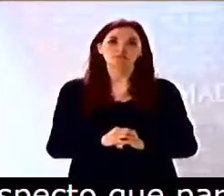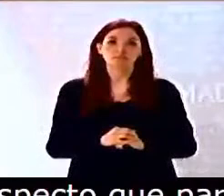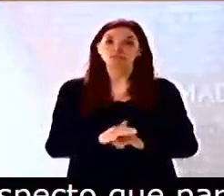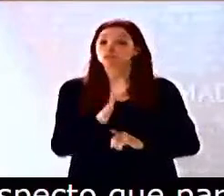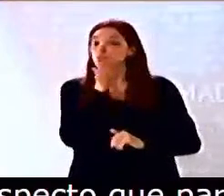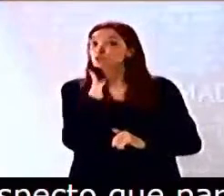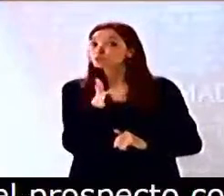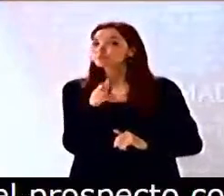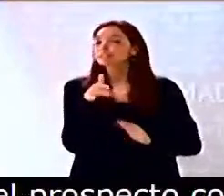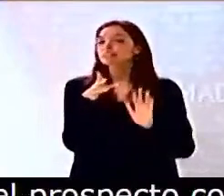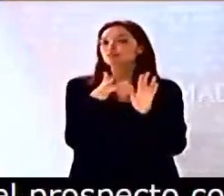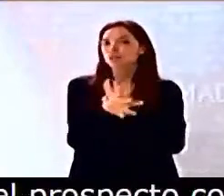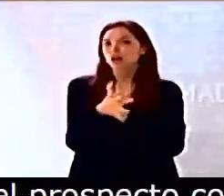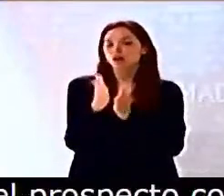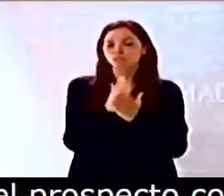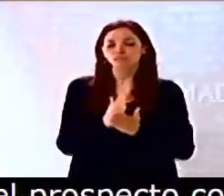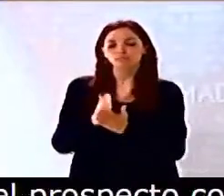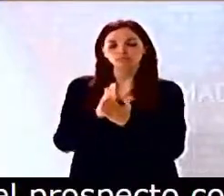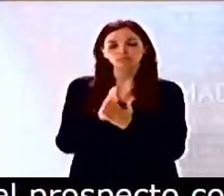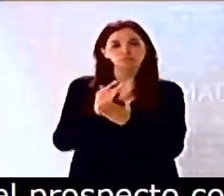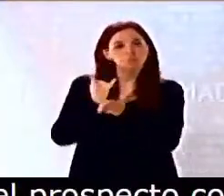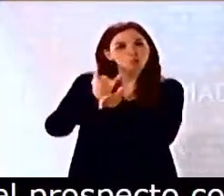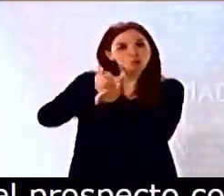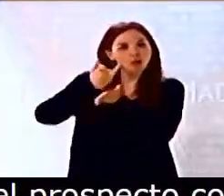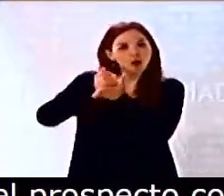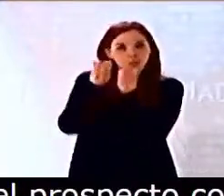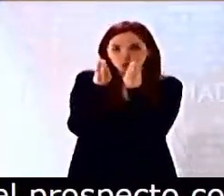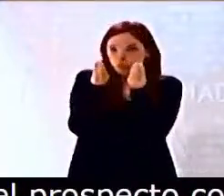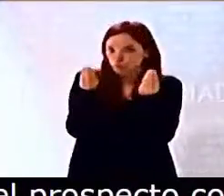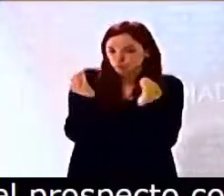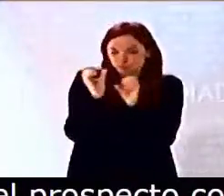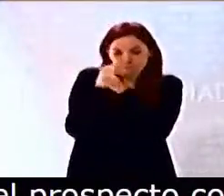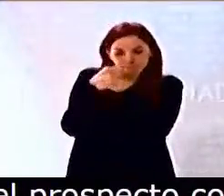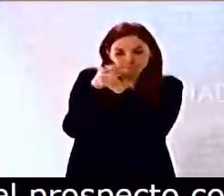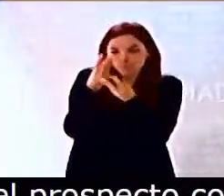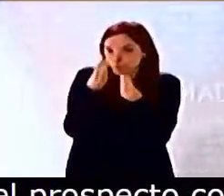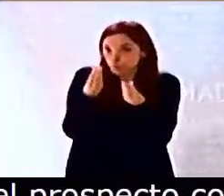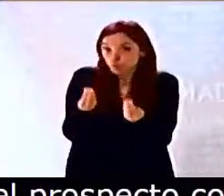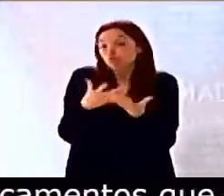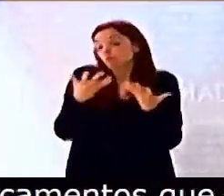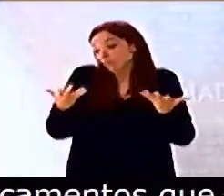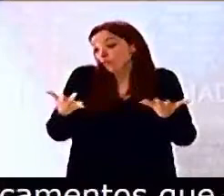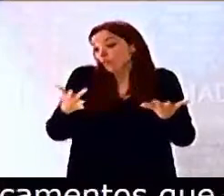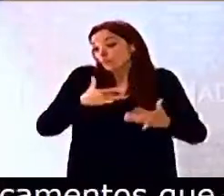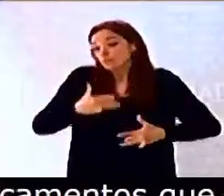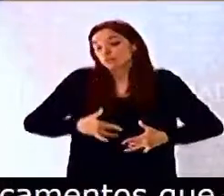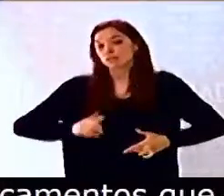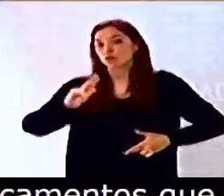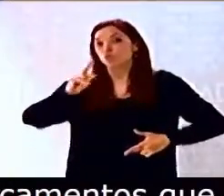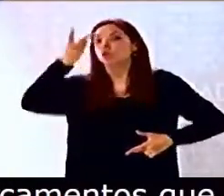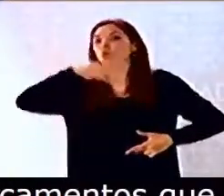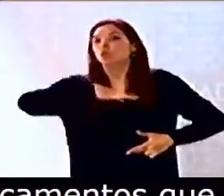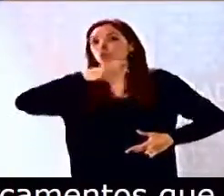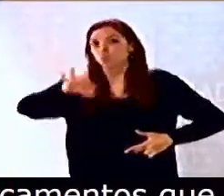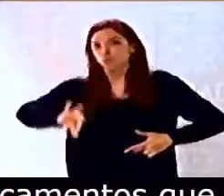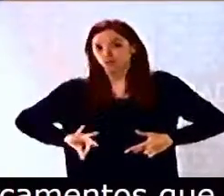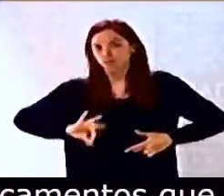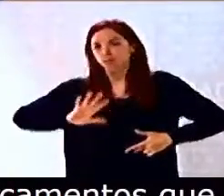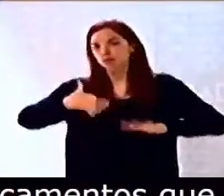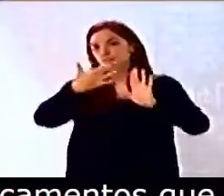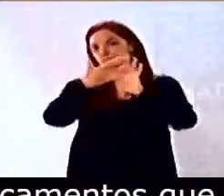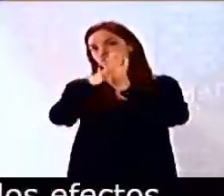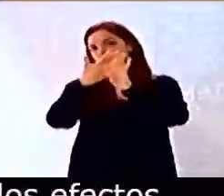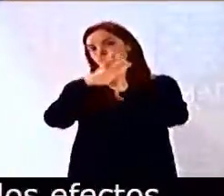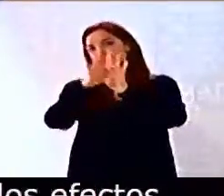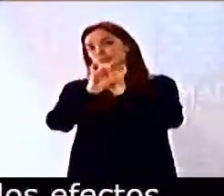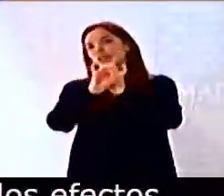Porque son medicamentos que están muy estudiados y que, por lo tanto, tienen todos los efectos secundarios que pueden tener claritos para que